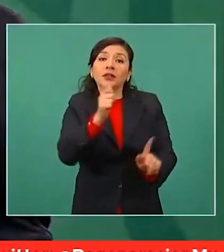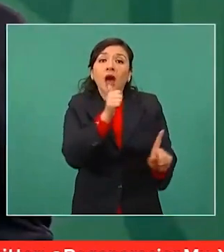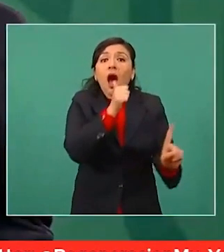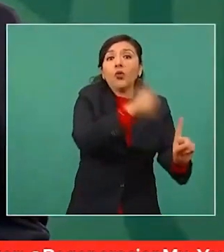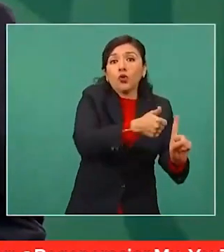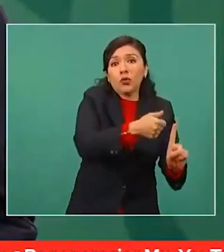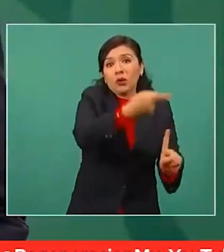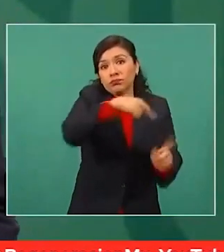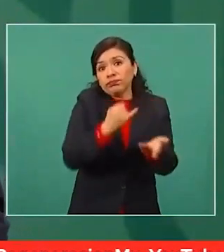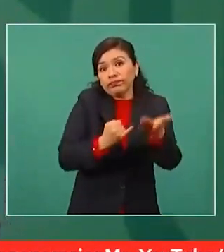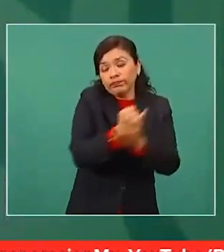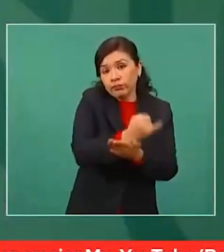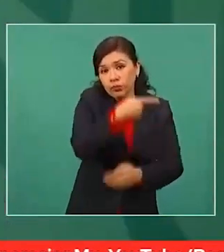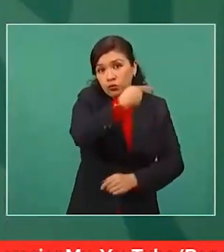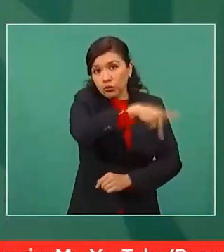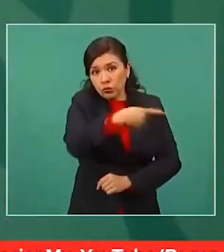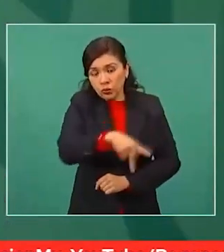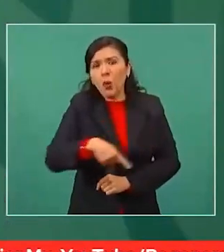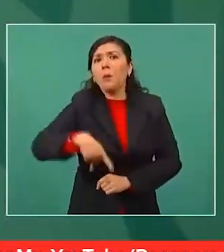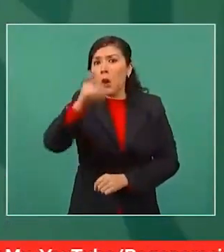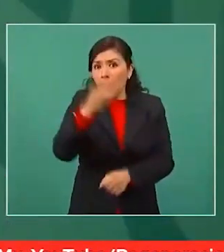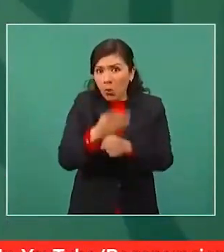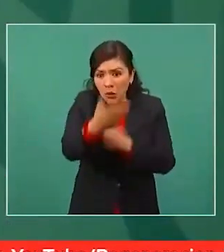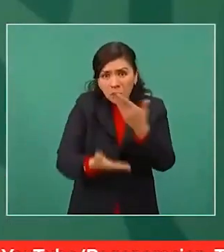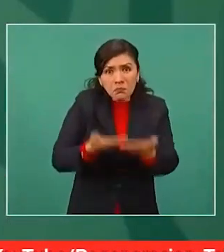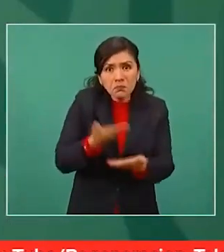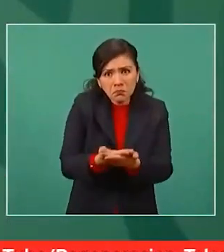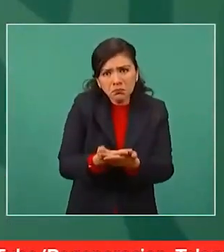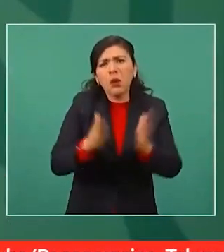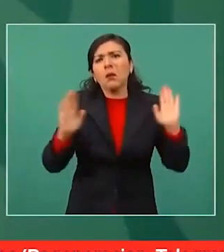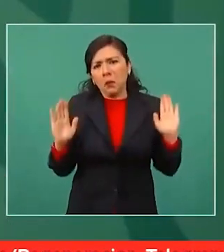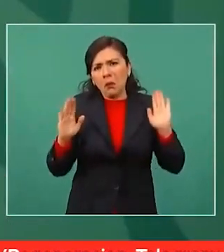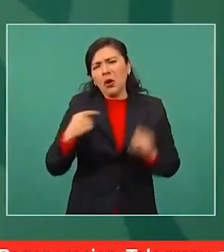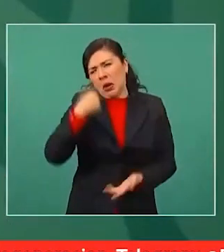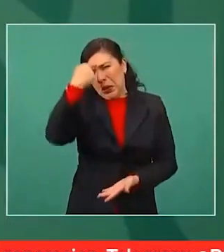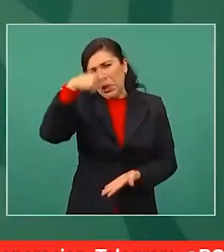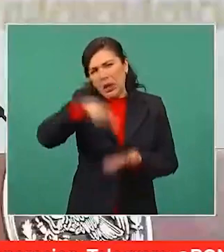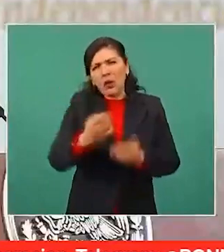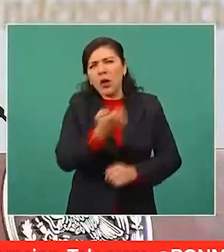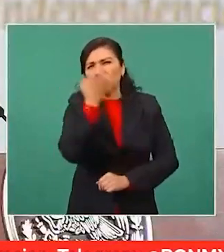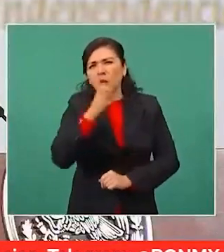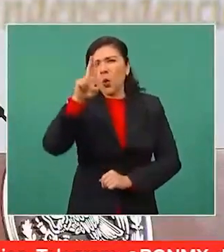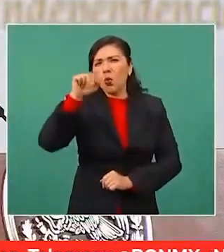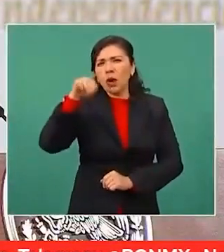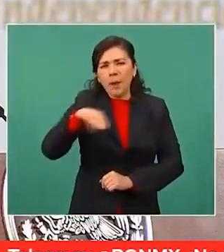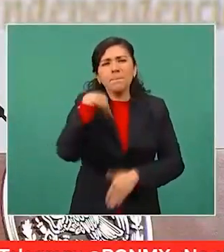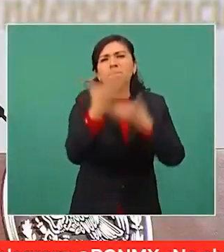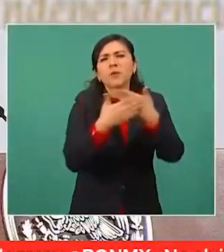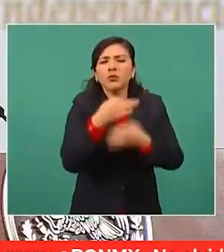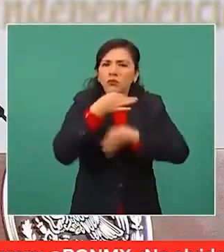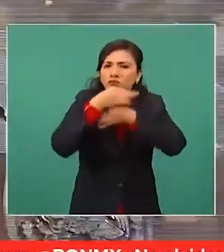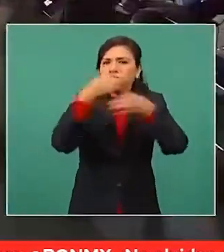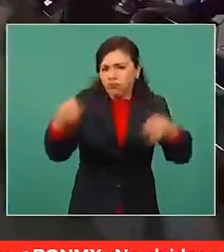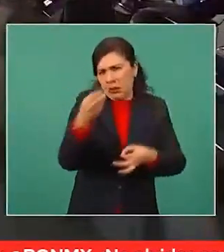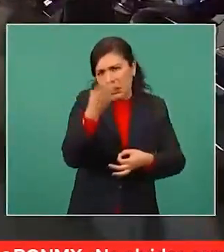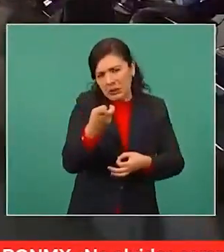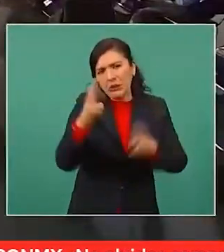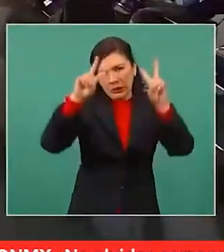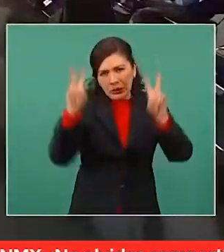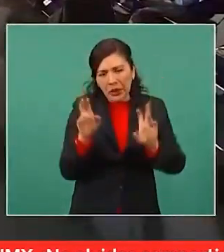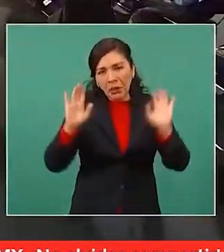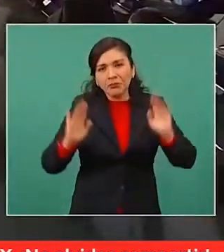universitaria. Pero ya lo planteaste y yo creo que la UNAM va a informar sobre el caso.